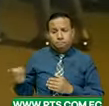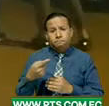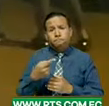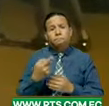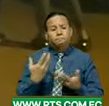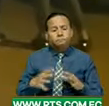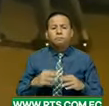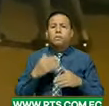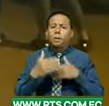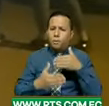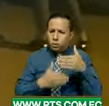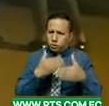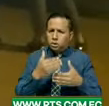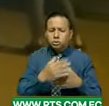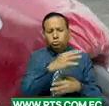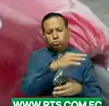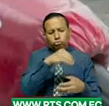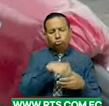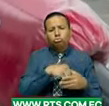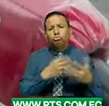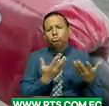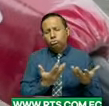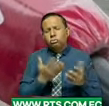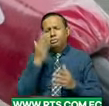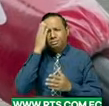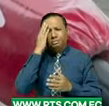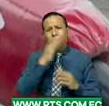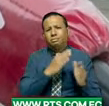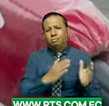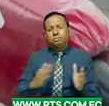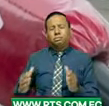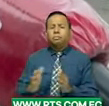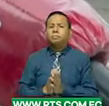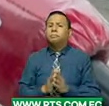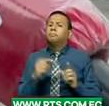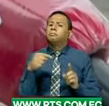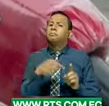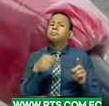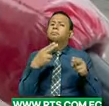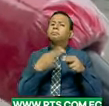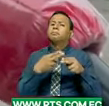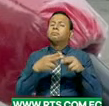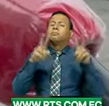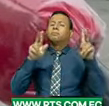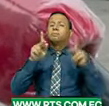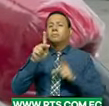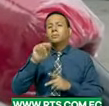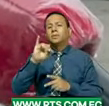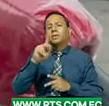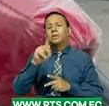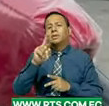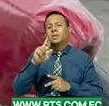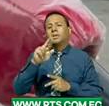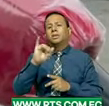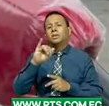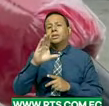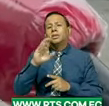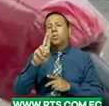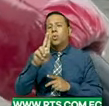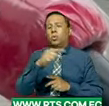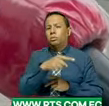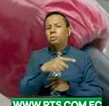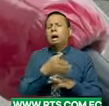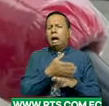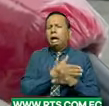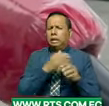el procedimiento respectivo. Este ciudadano es conocido con el alias de Kikiriku, presenta varias